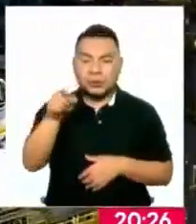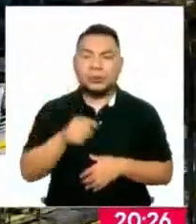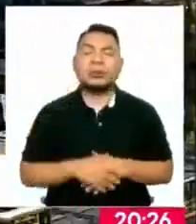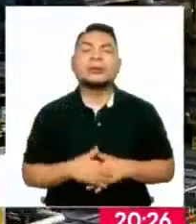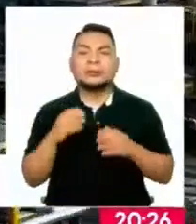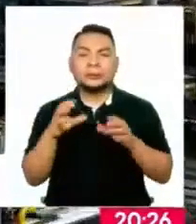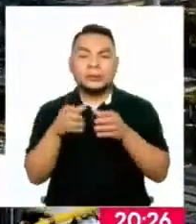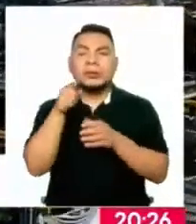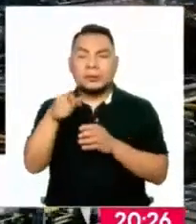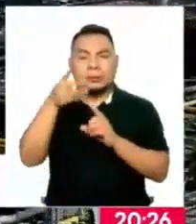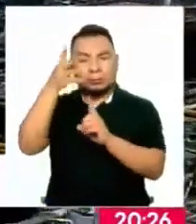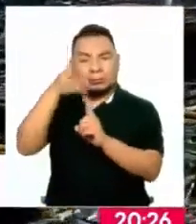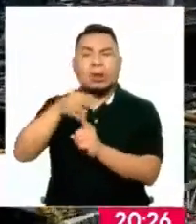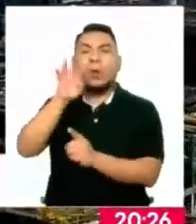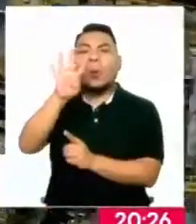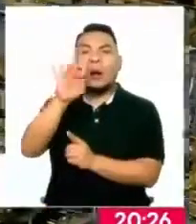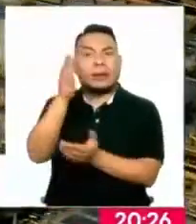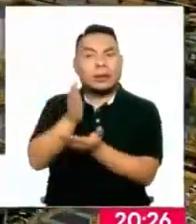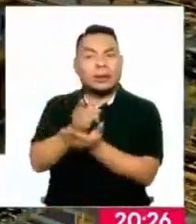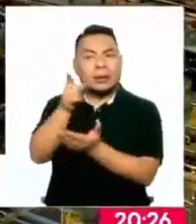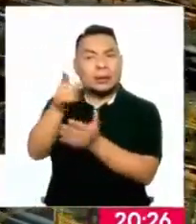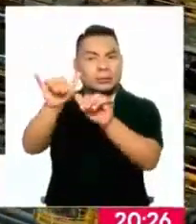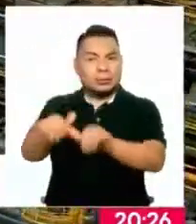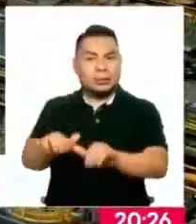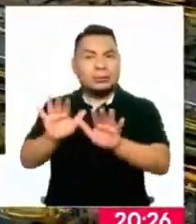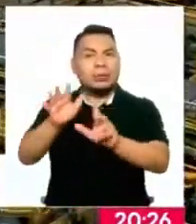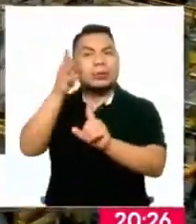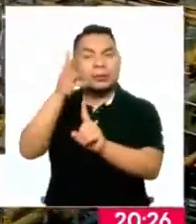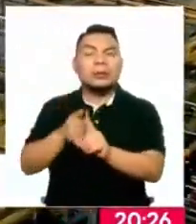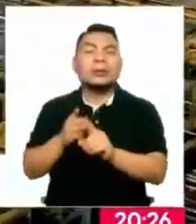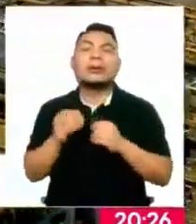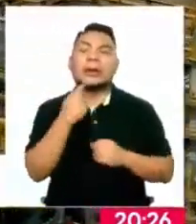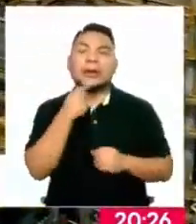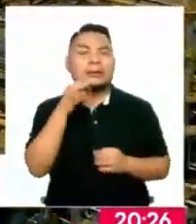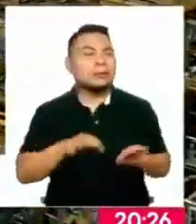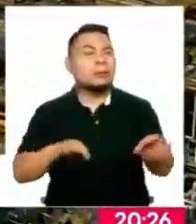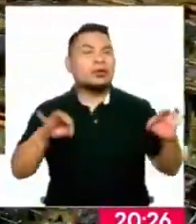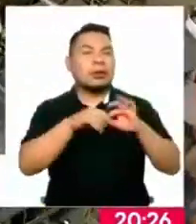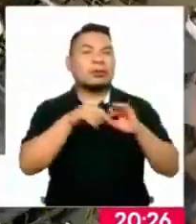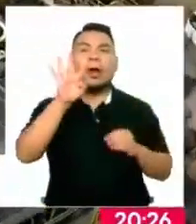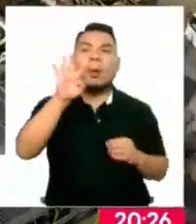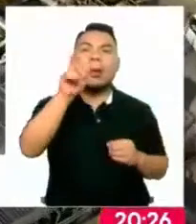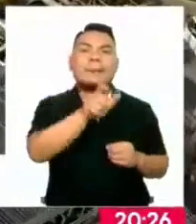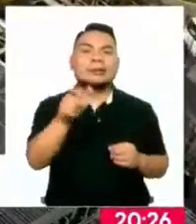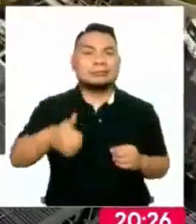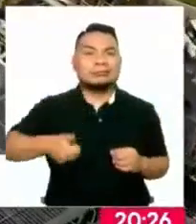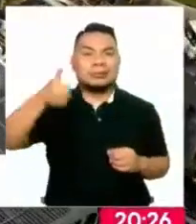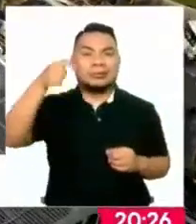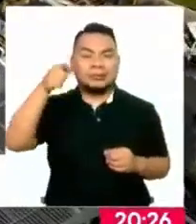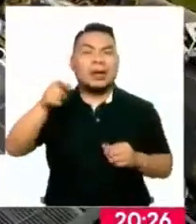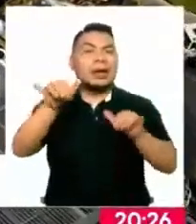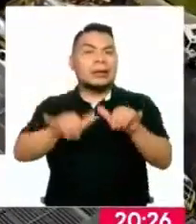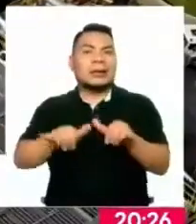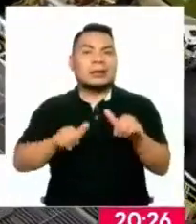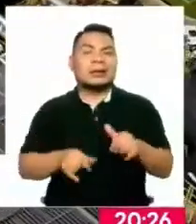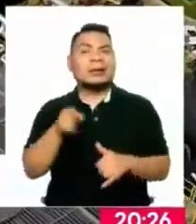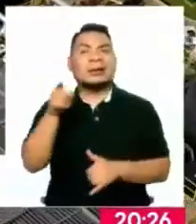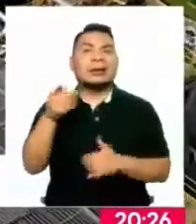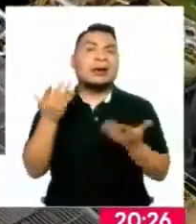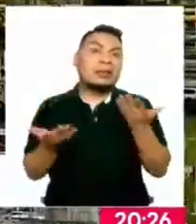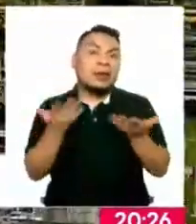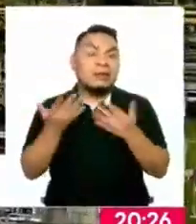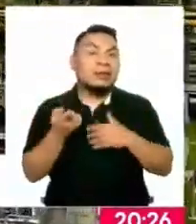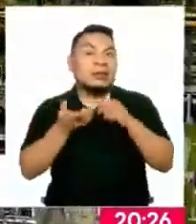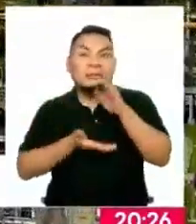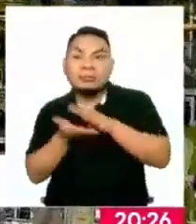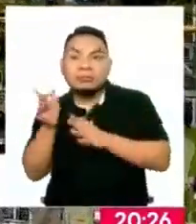administrada por el grupo Repsol. Se argumentó que resultaba necesario garantizar la permanencia de estas personas en el territorio nacional mientras